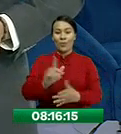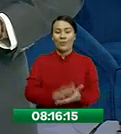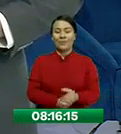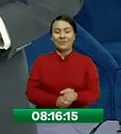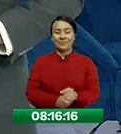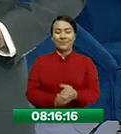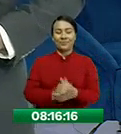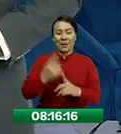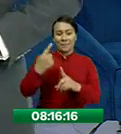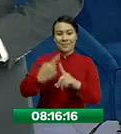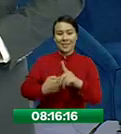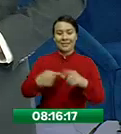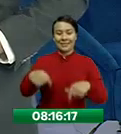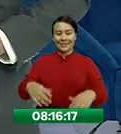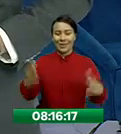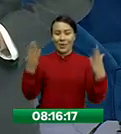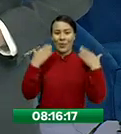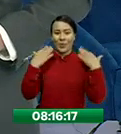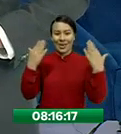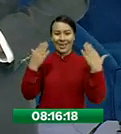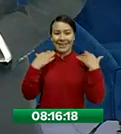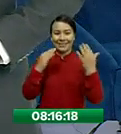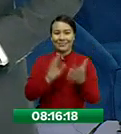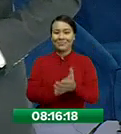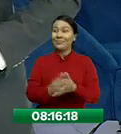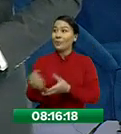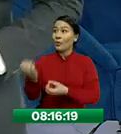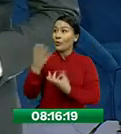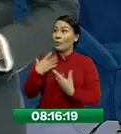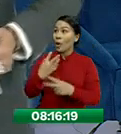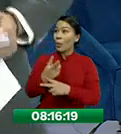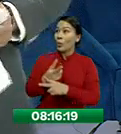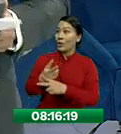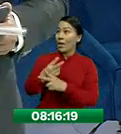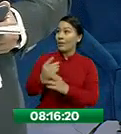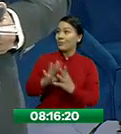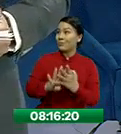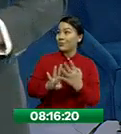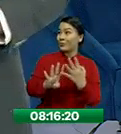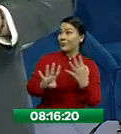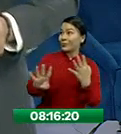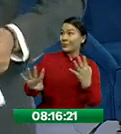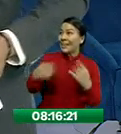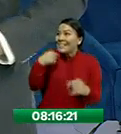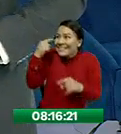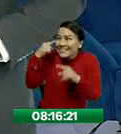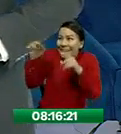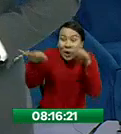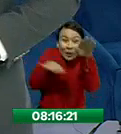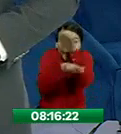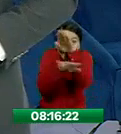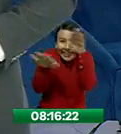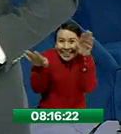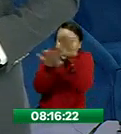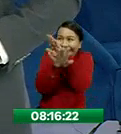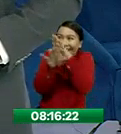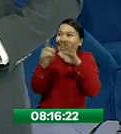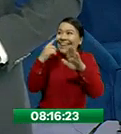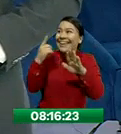las fiestas de Guayaquil, el mes de Guayaquil. Mi querido Charlie, cuidado, lo pisan por ahí. Hey, ahí lo vi. Buenos ya. días. ¿Cómo está? Buenos